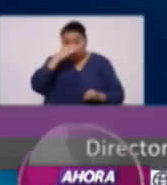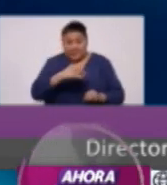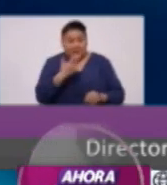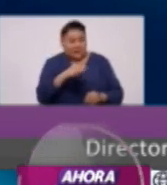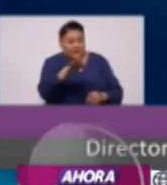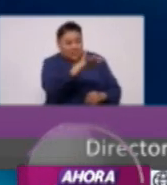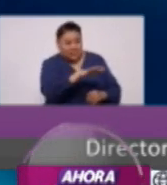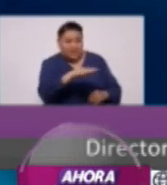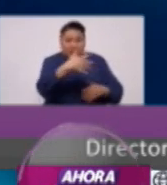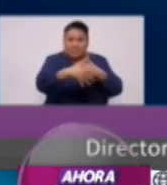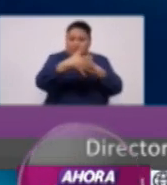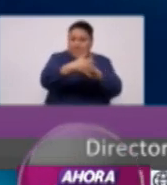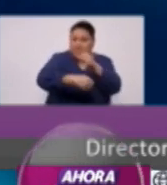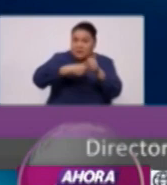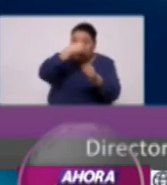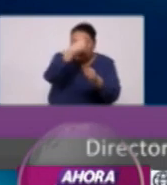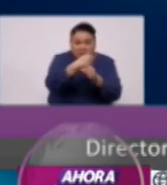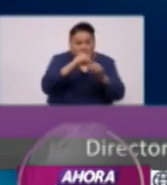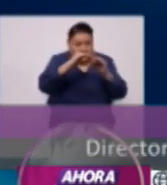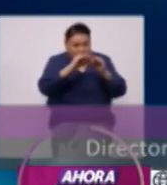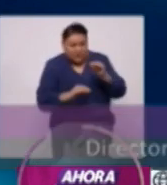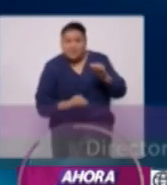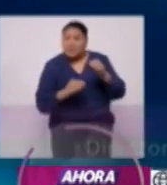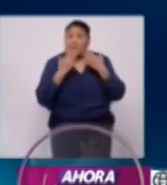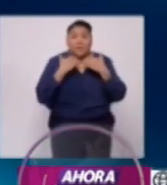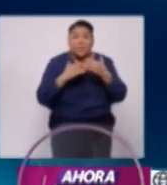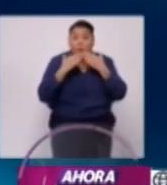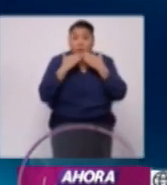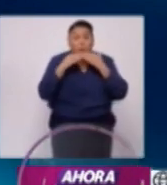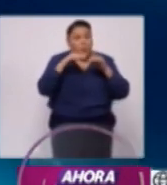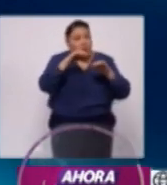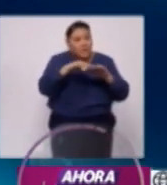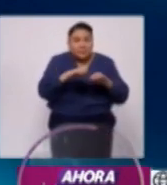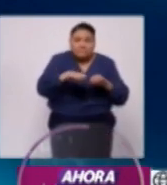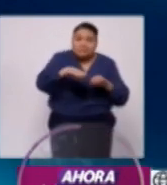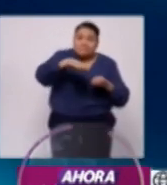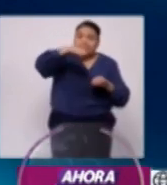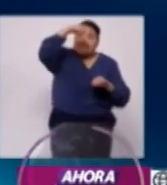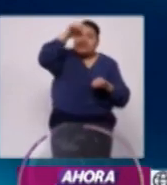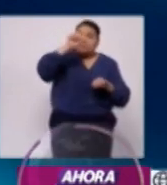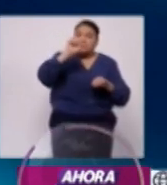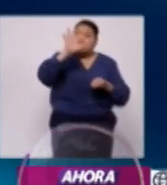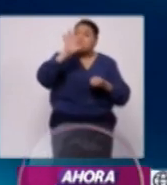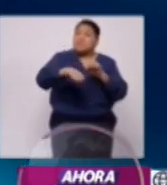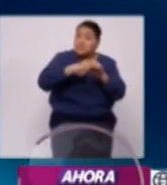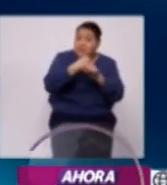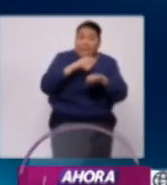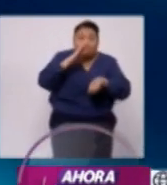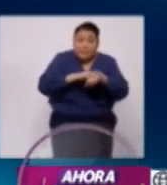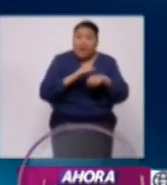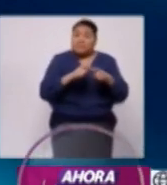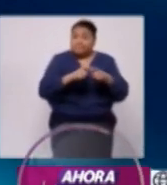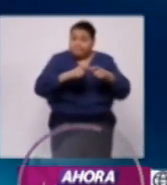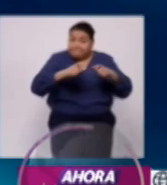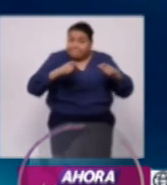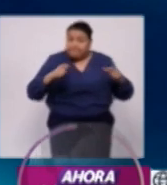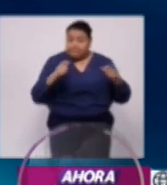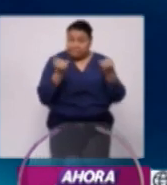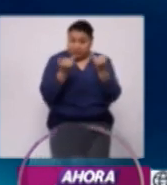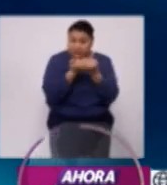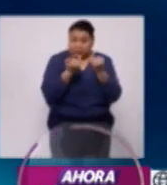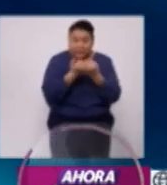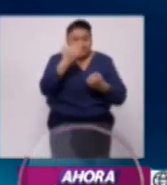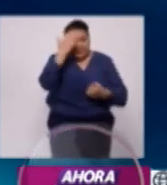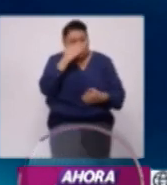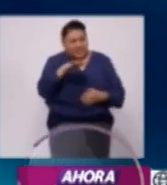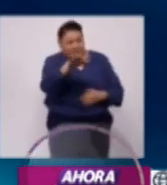menores de 15 años en los hogares, un incremento de personas de 65 años y más, y vinculado más a la naturaleza